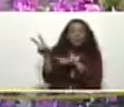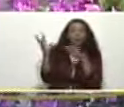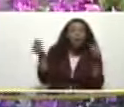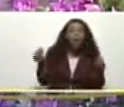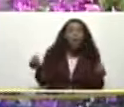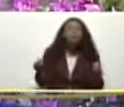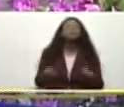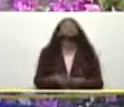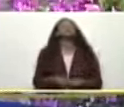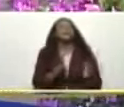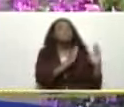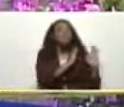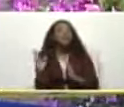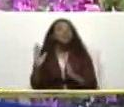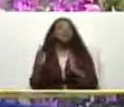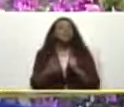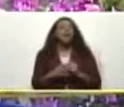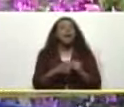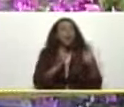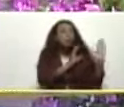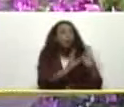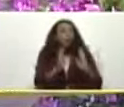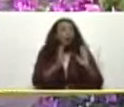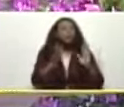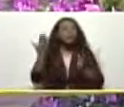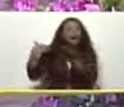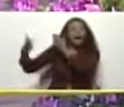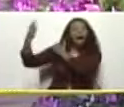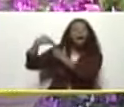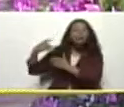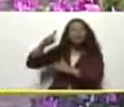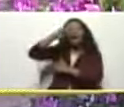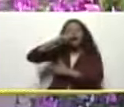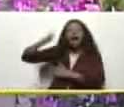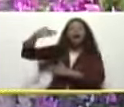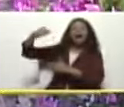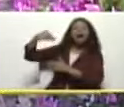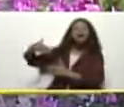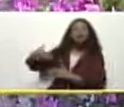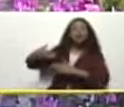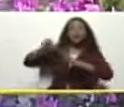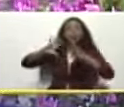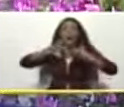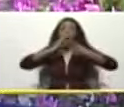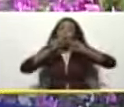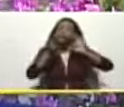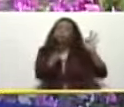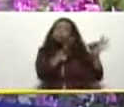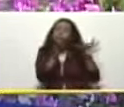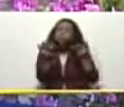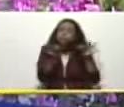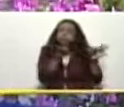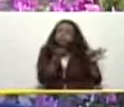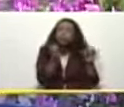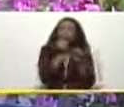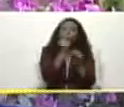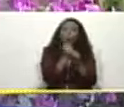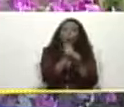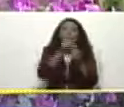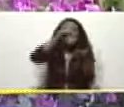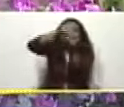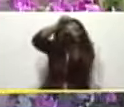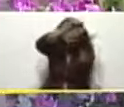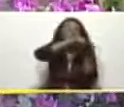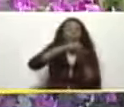futuro. Hemos transitado ya un camino para alinear perfectamente los centros